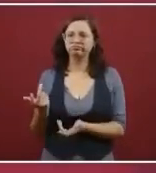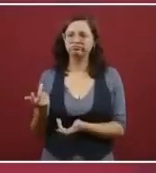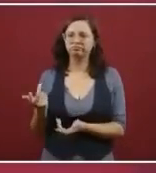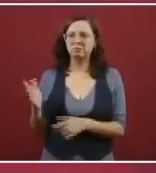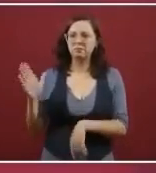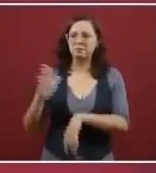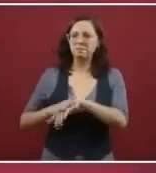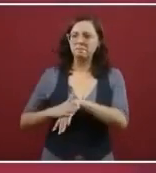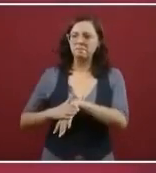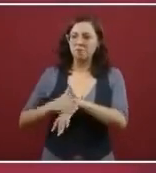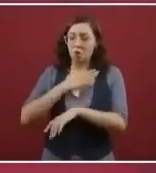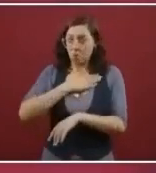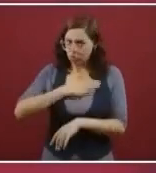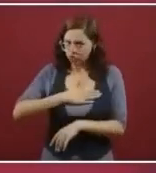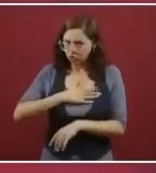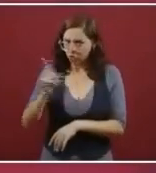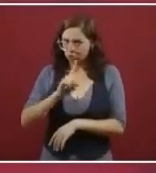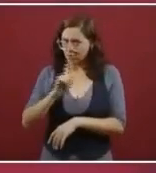más que justo,